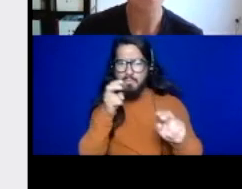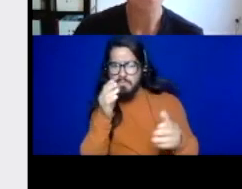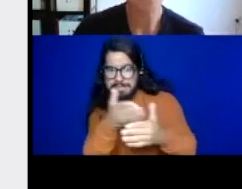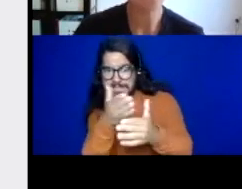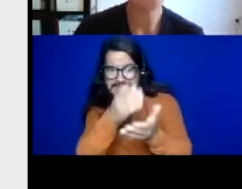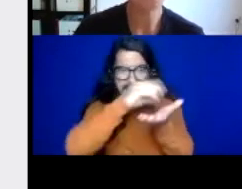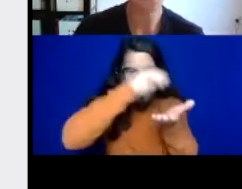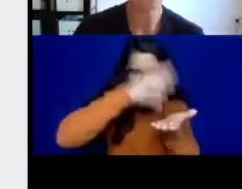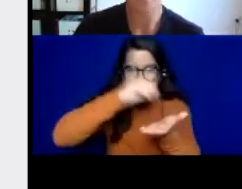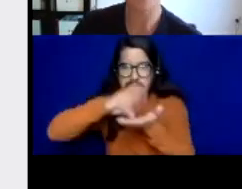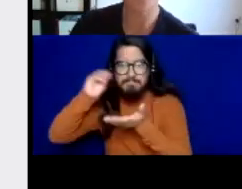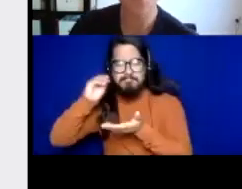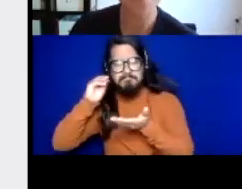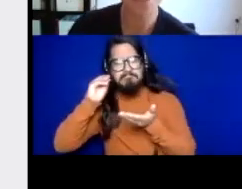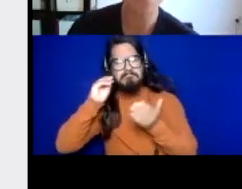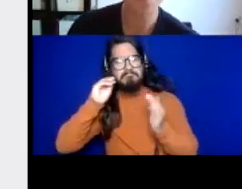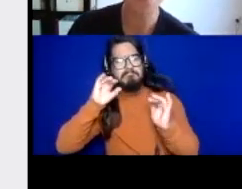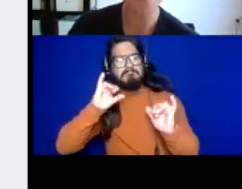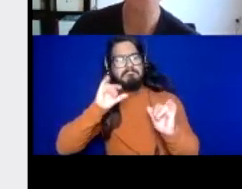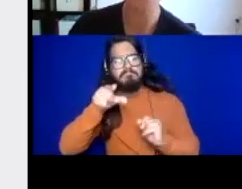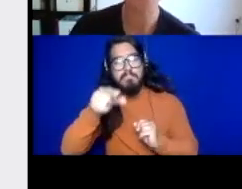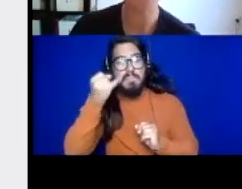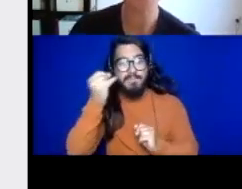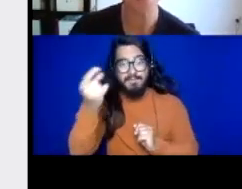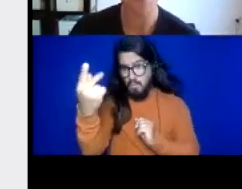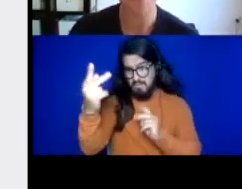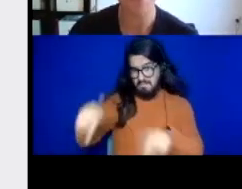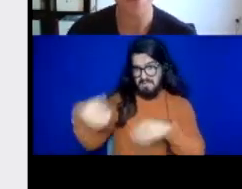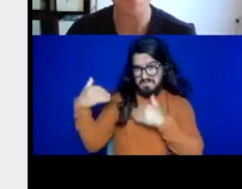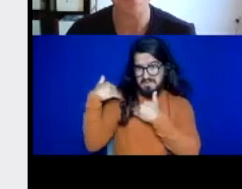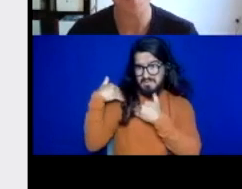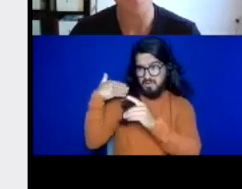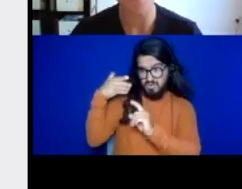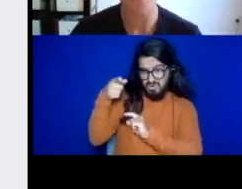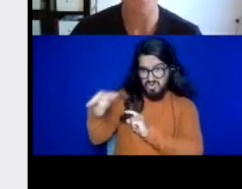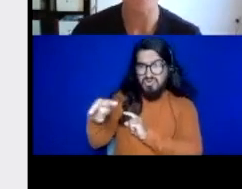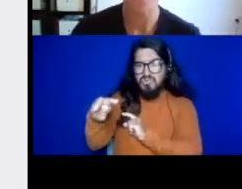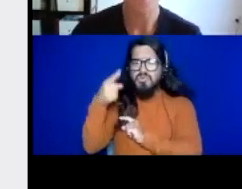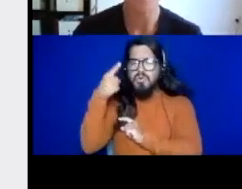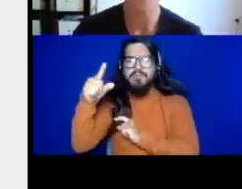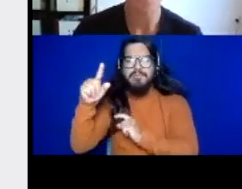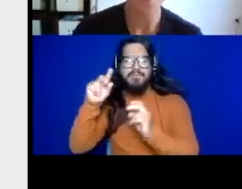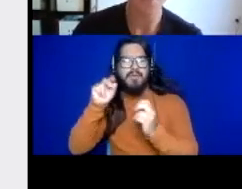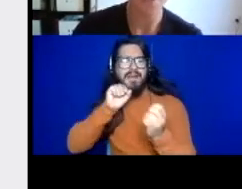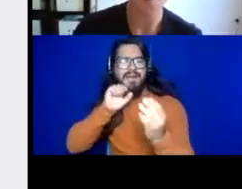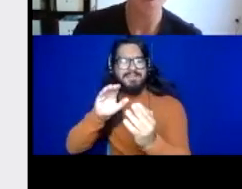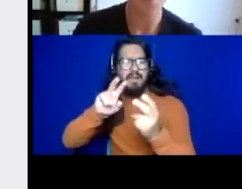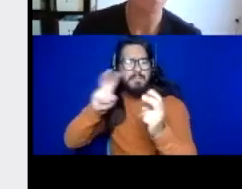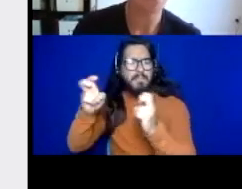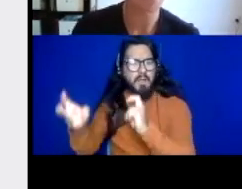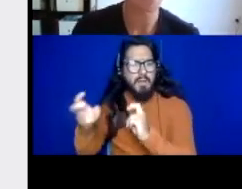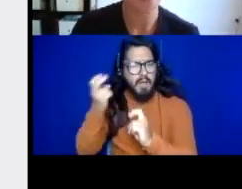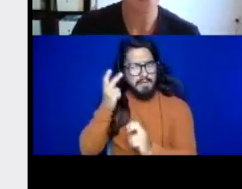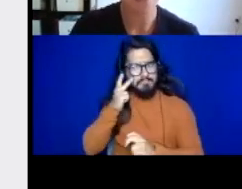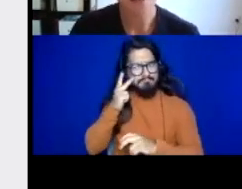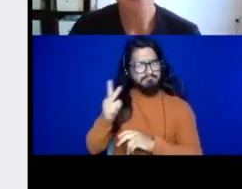aprenden sobre nuevas herramientas. O si usted es la persona responsable de su organización, grupo, de cómo abordar estos temas y